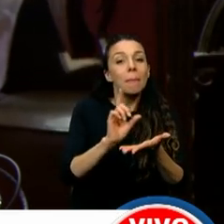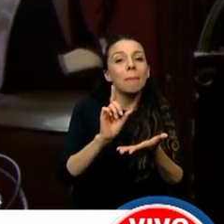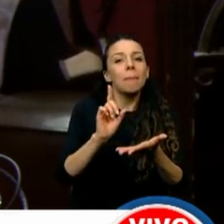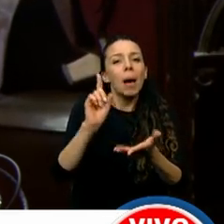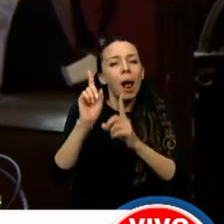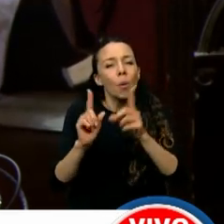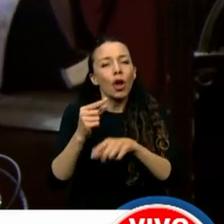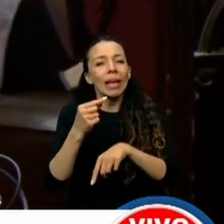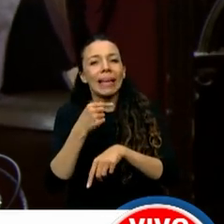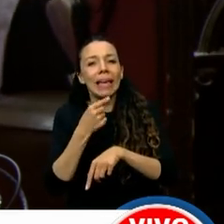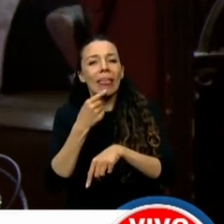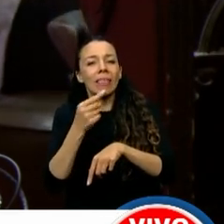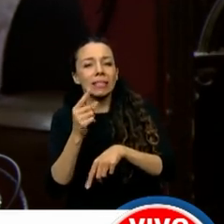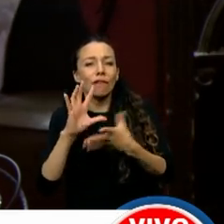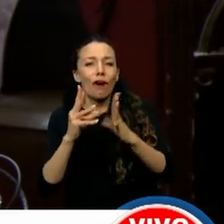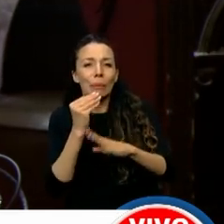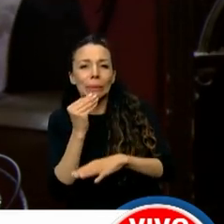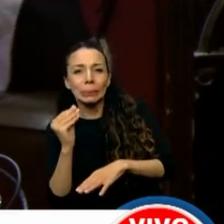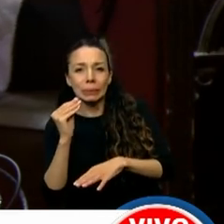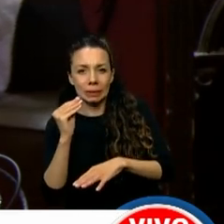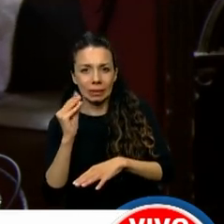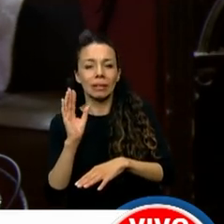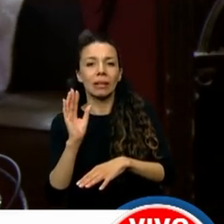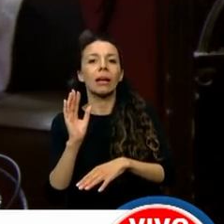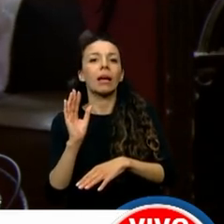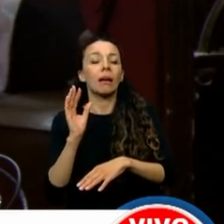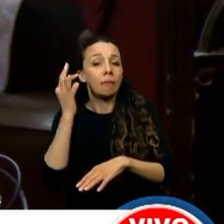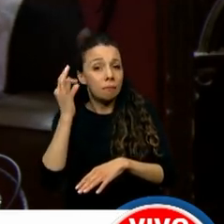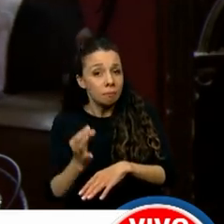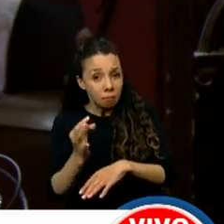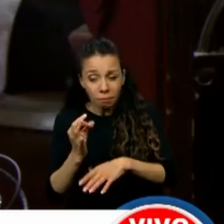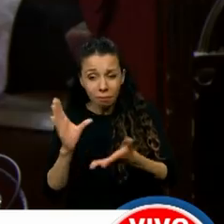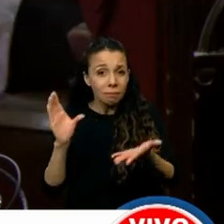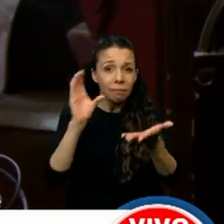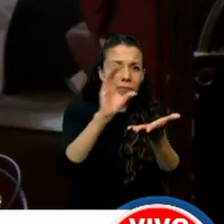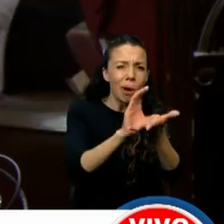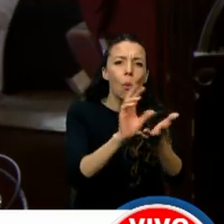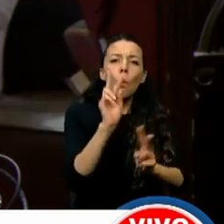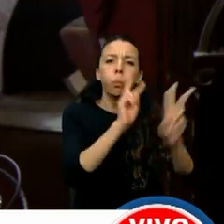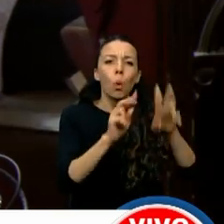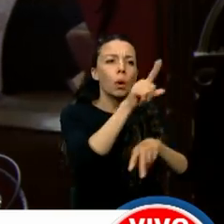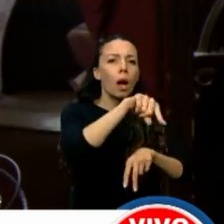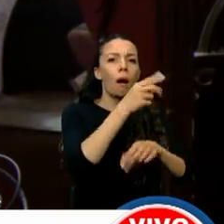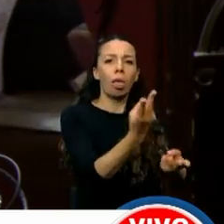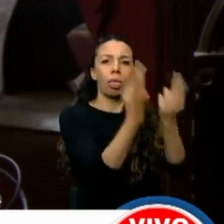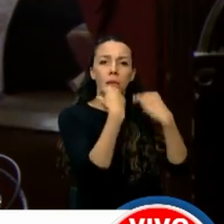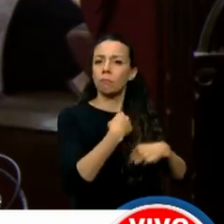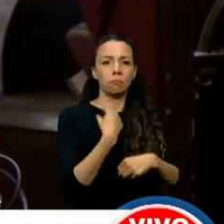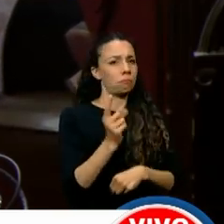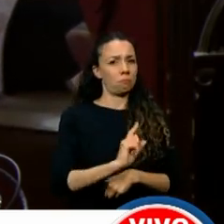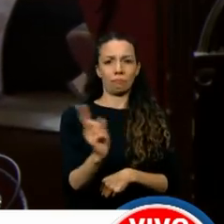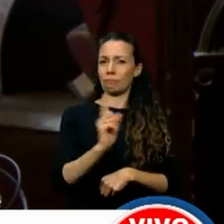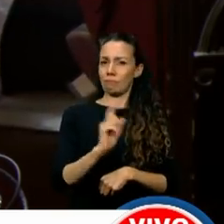y no está hecho de ninguna manera con el propósito de disciplinar eso es un absurdo es el